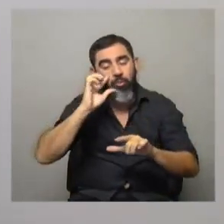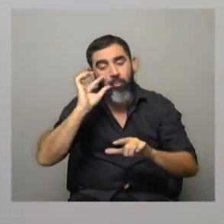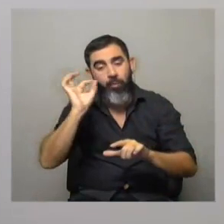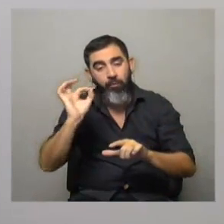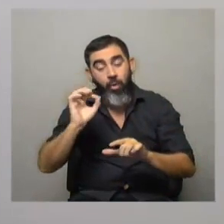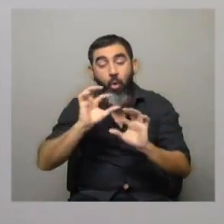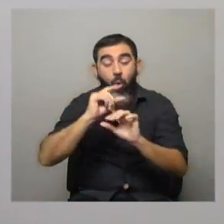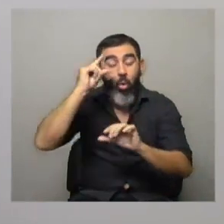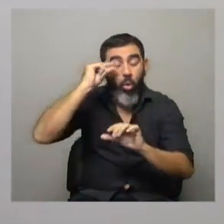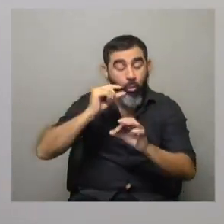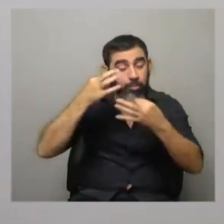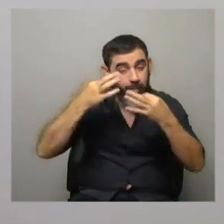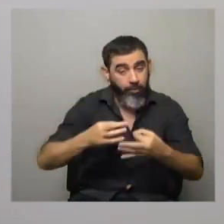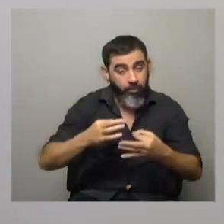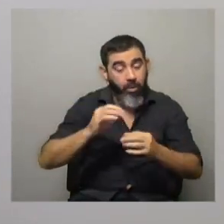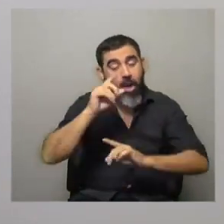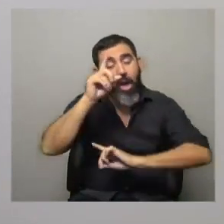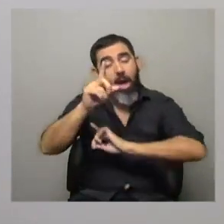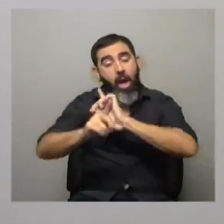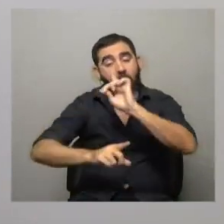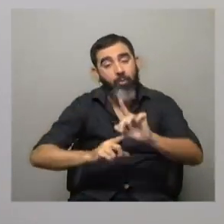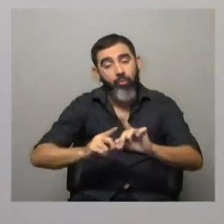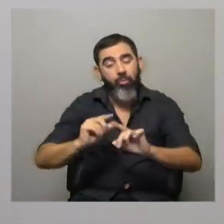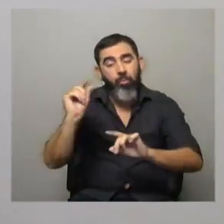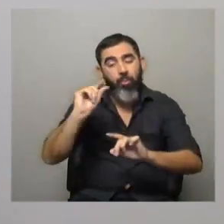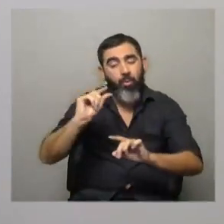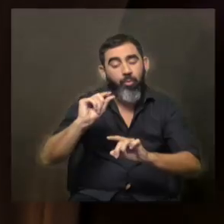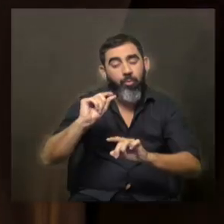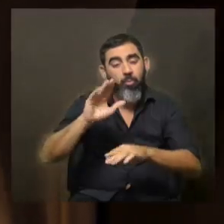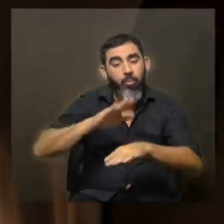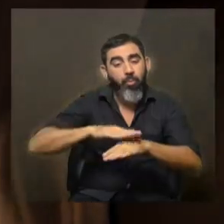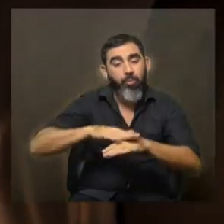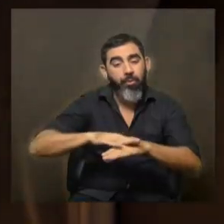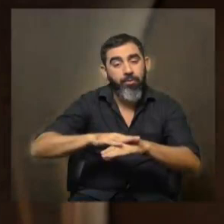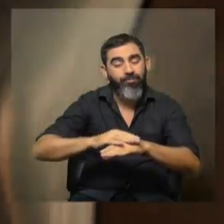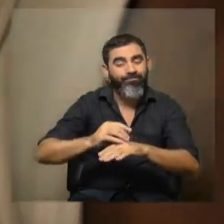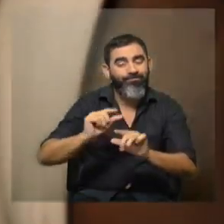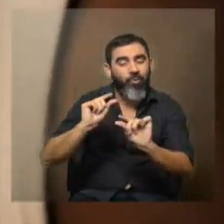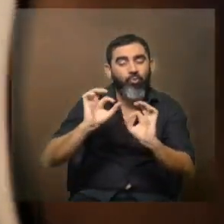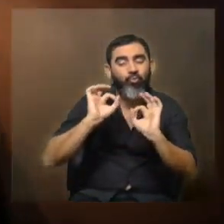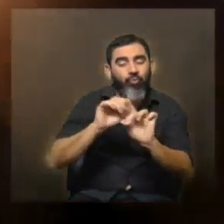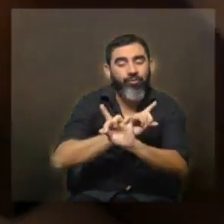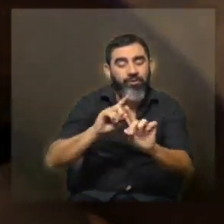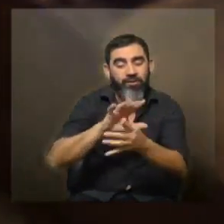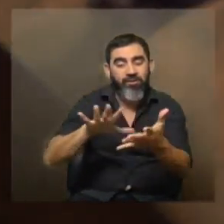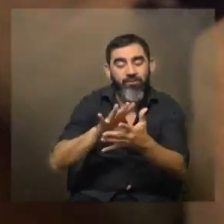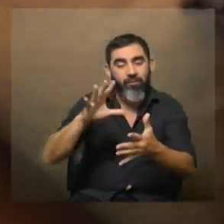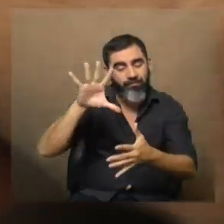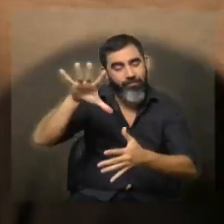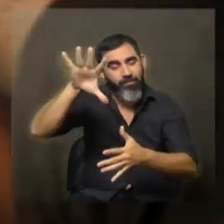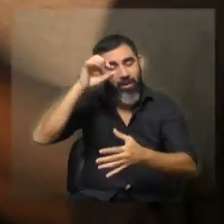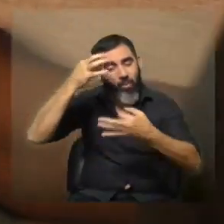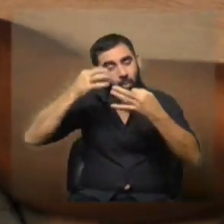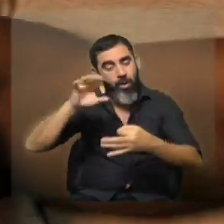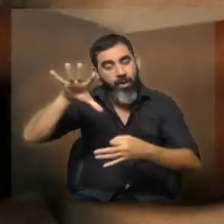o dormida y algunos breves lapsos de vigilia que no alcanzan como para que el evento que ocurrió se fije completamente